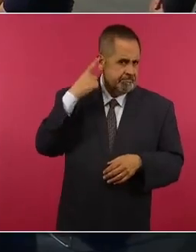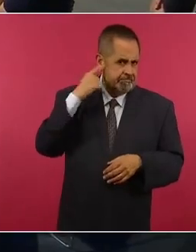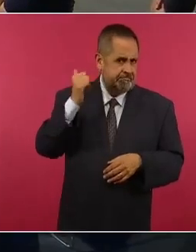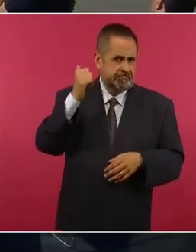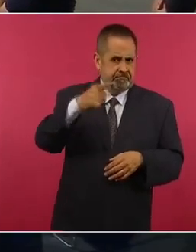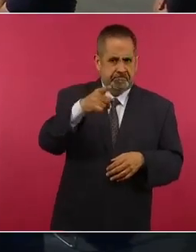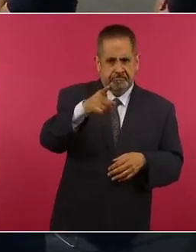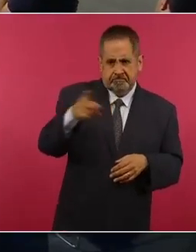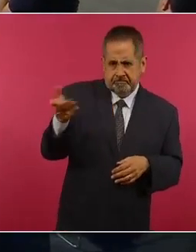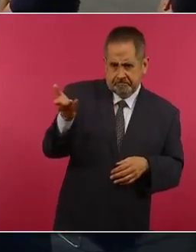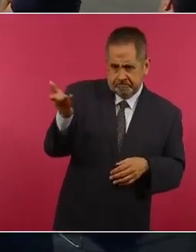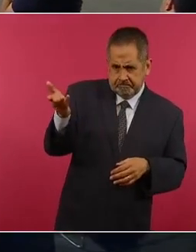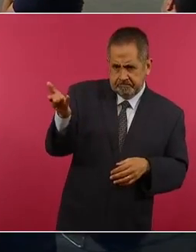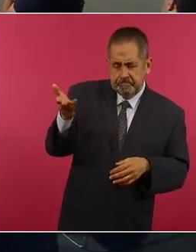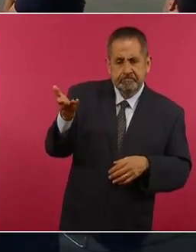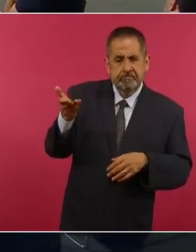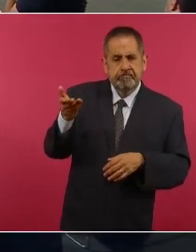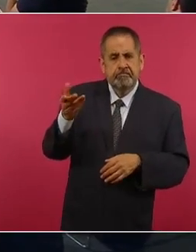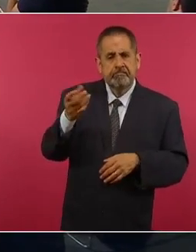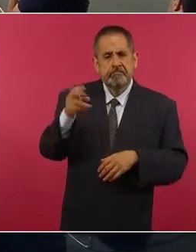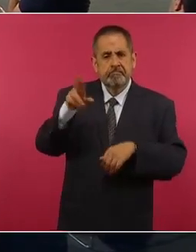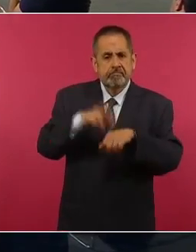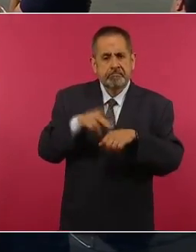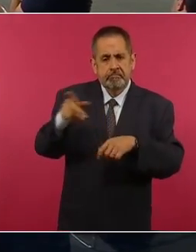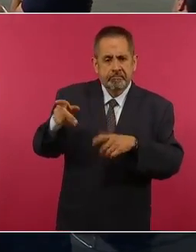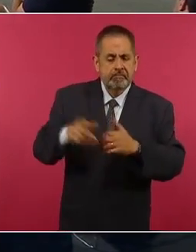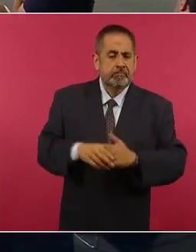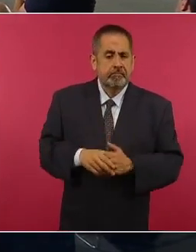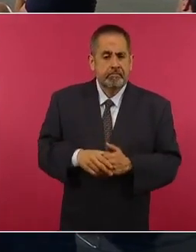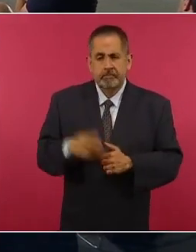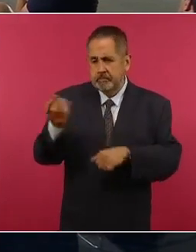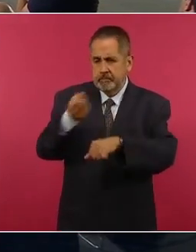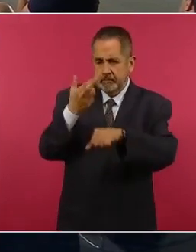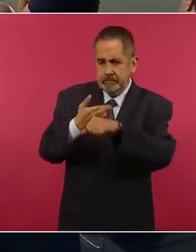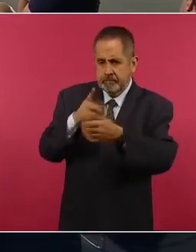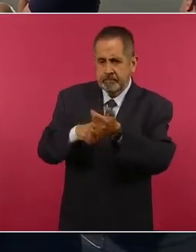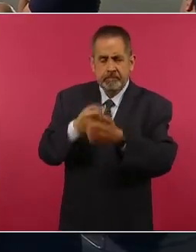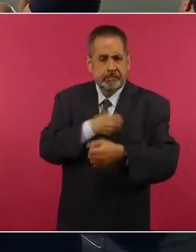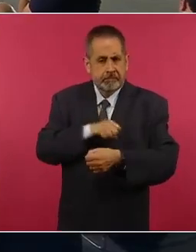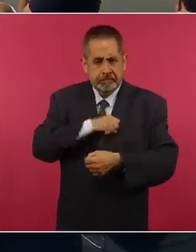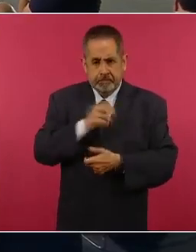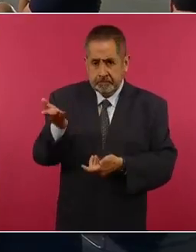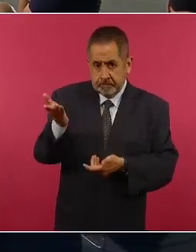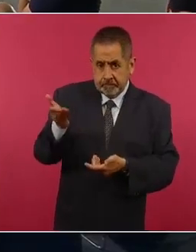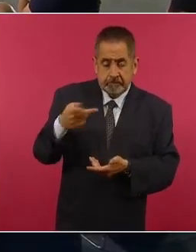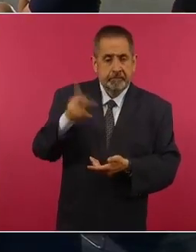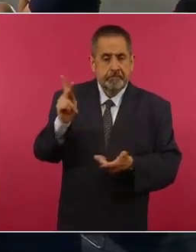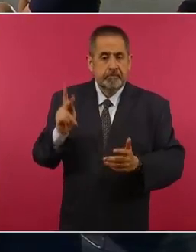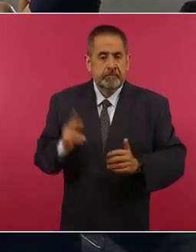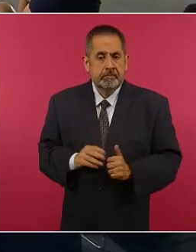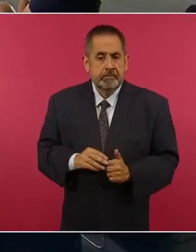los doctores, ahorita los secretarios de la salud, pero